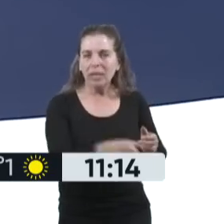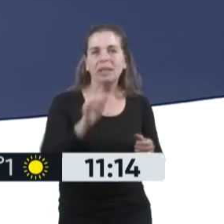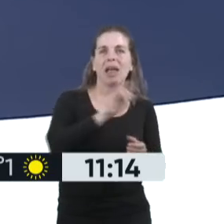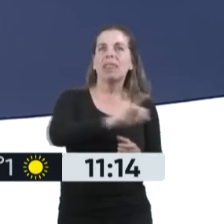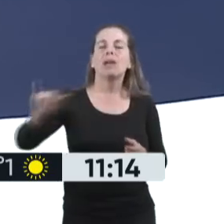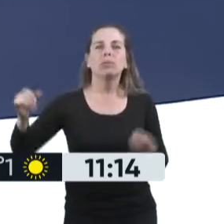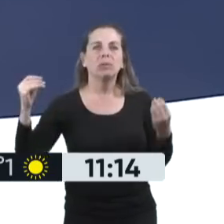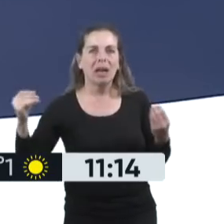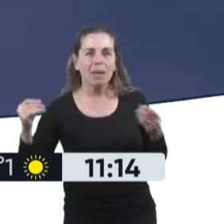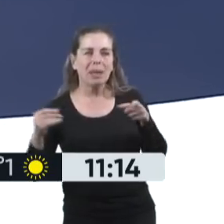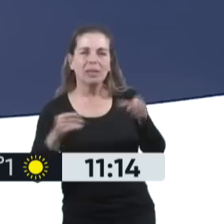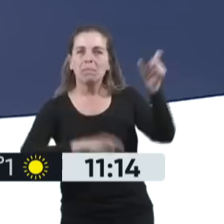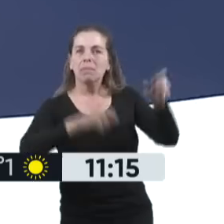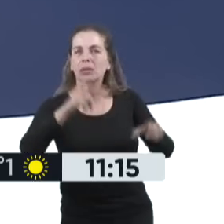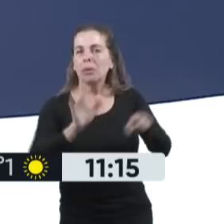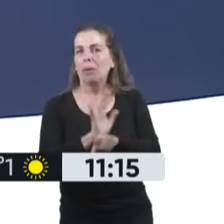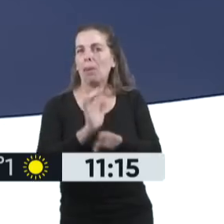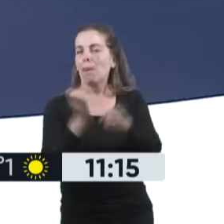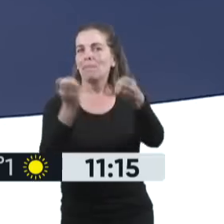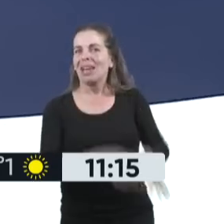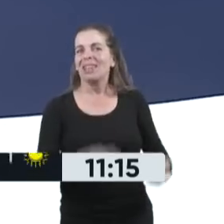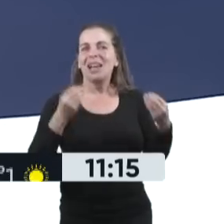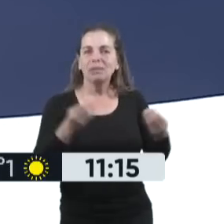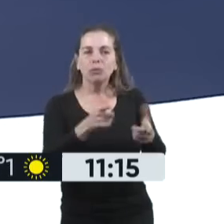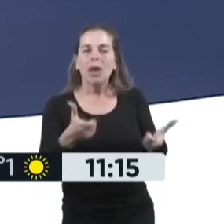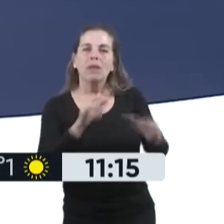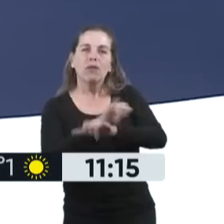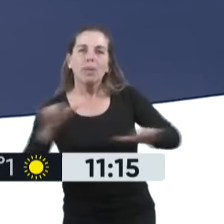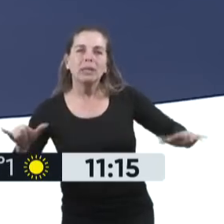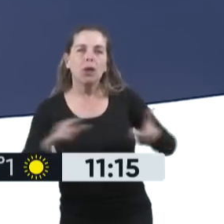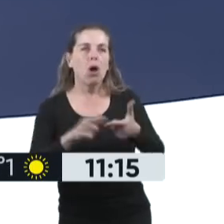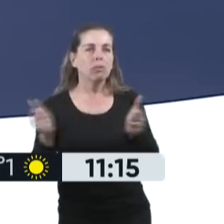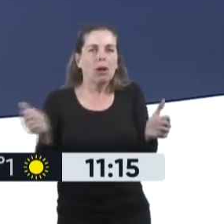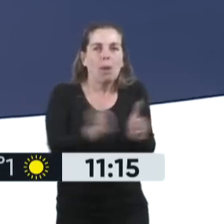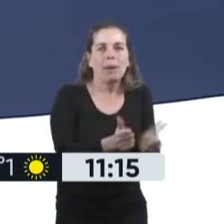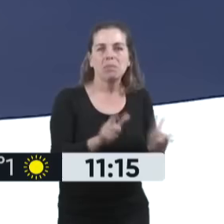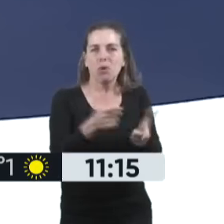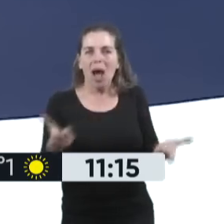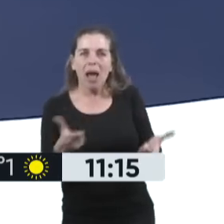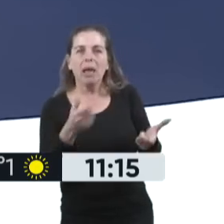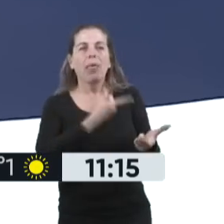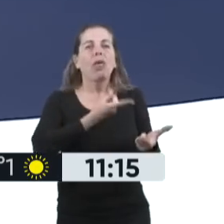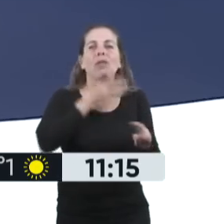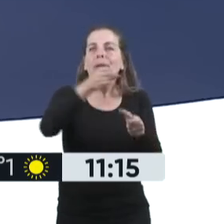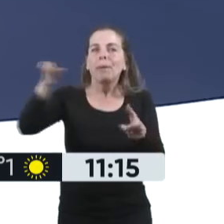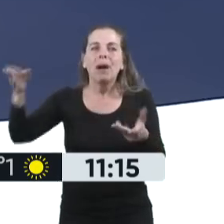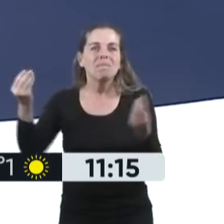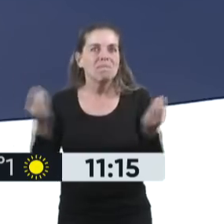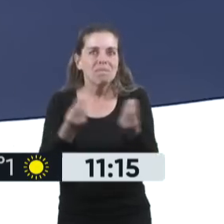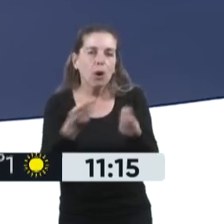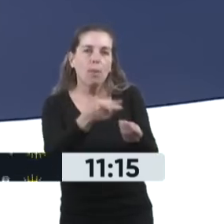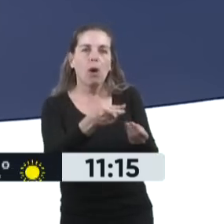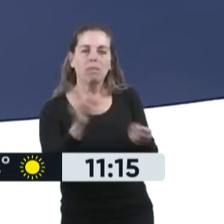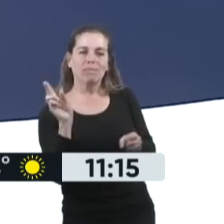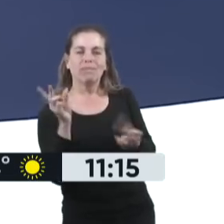bueno, hay desorientación acerca de qué es lo que tienen que hacer, a dónde recurrir y cómo estar